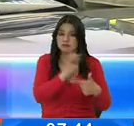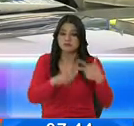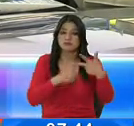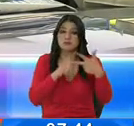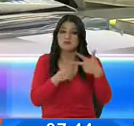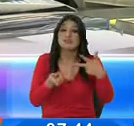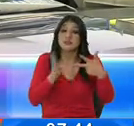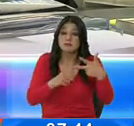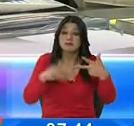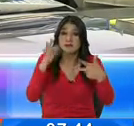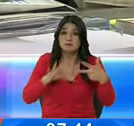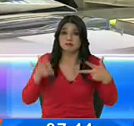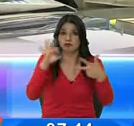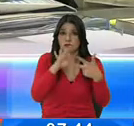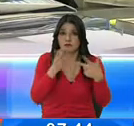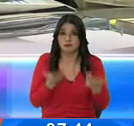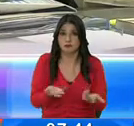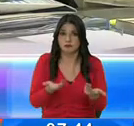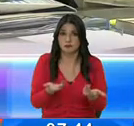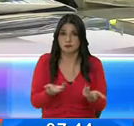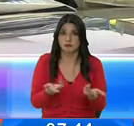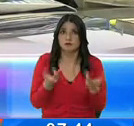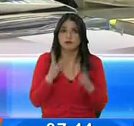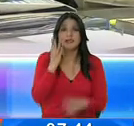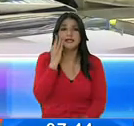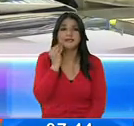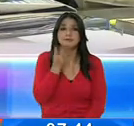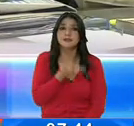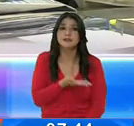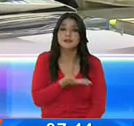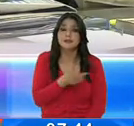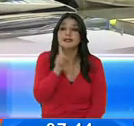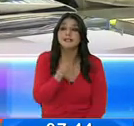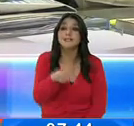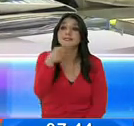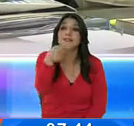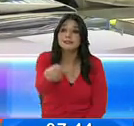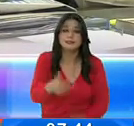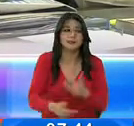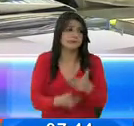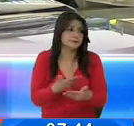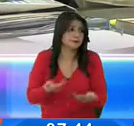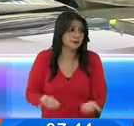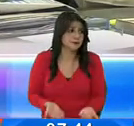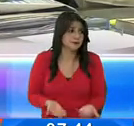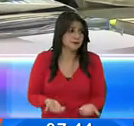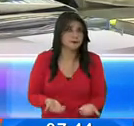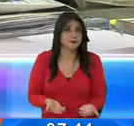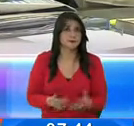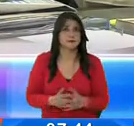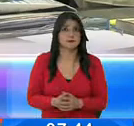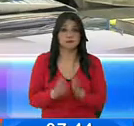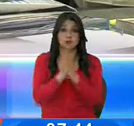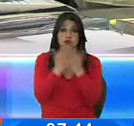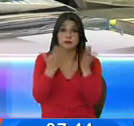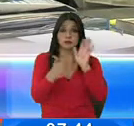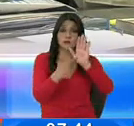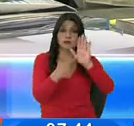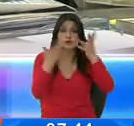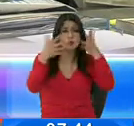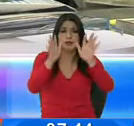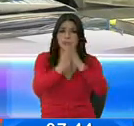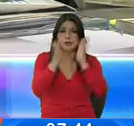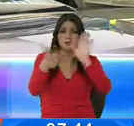aún más importante ganan esa experiencia que le va ser requerida años más tarde ajuste del diario 'el comercio' o cualquier periódico